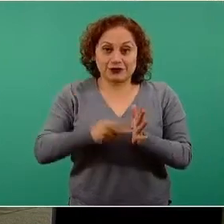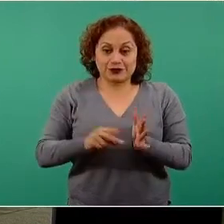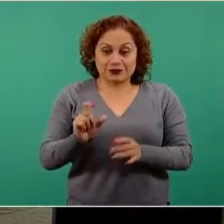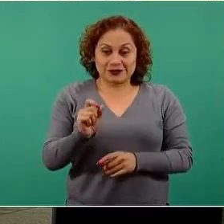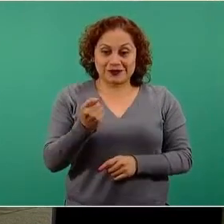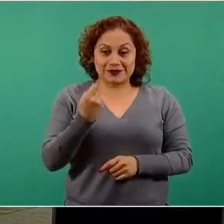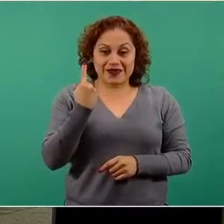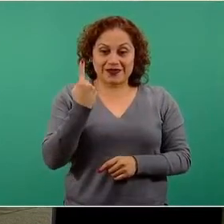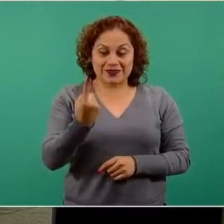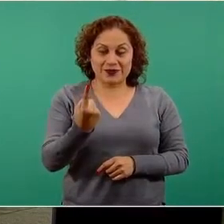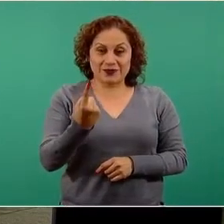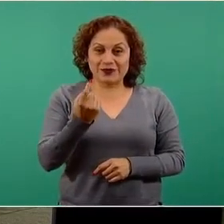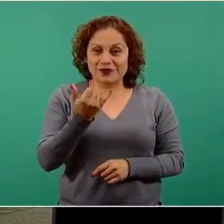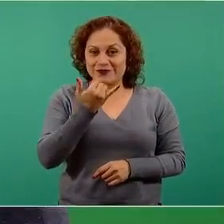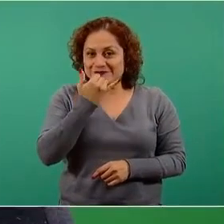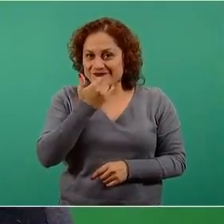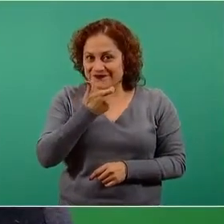2021.